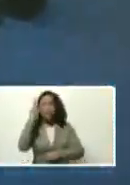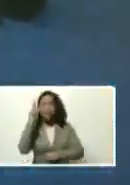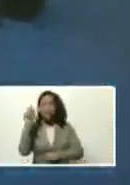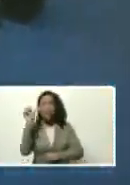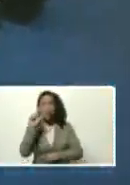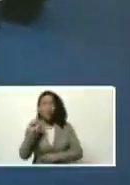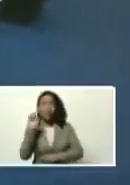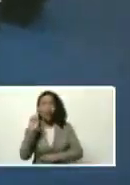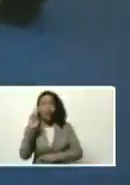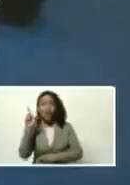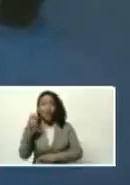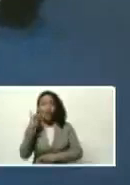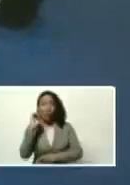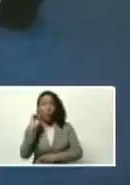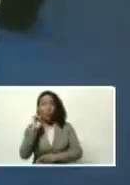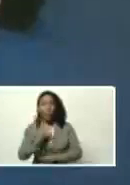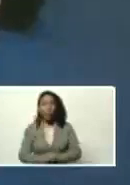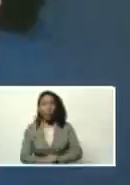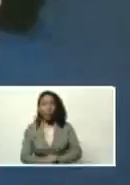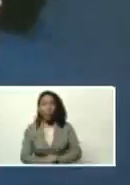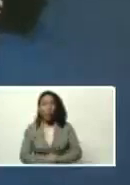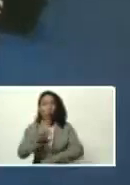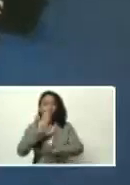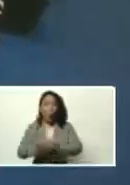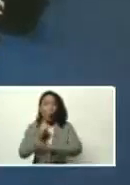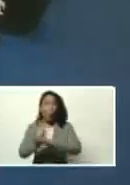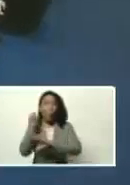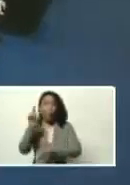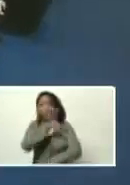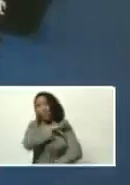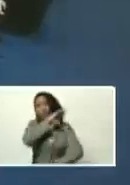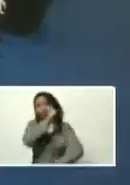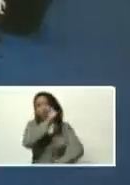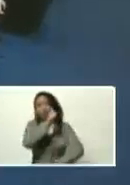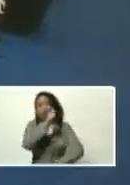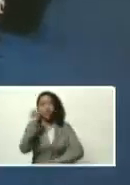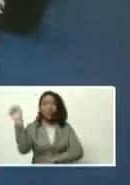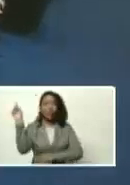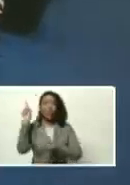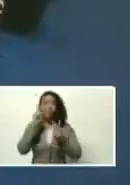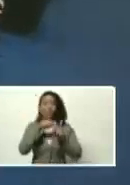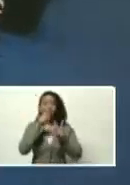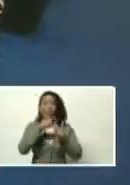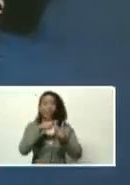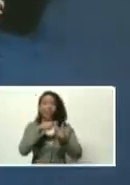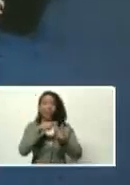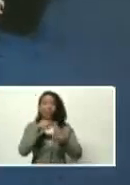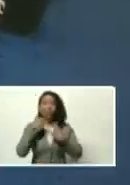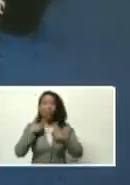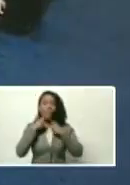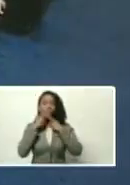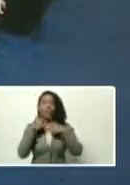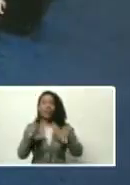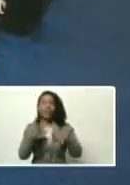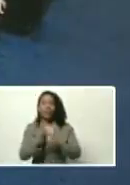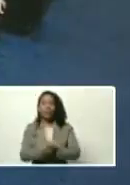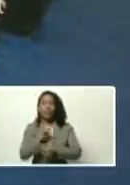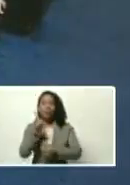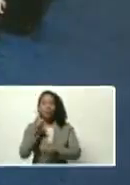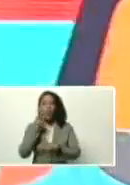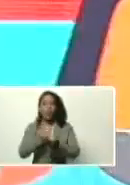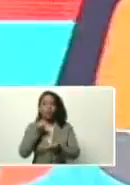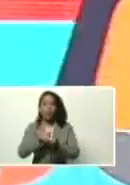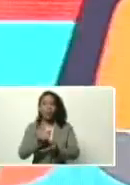Rodríguez, por culpa del director de Venezolana de Televisión, me perdí su